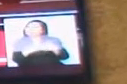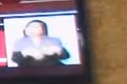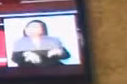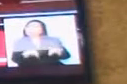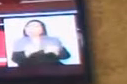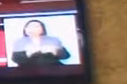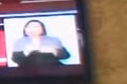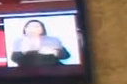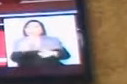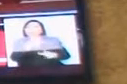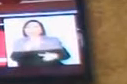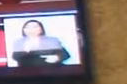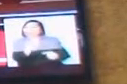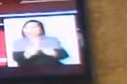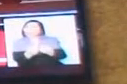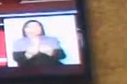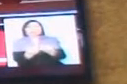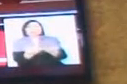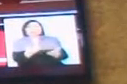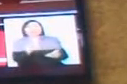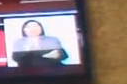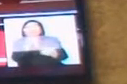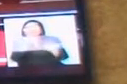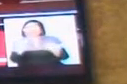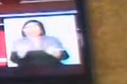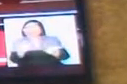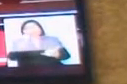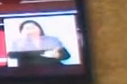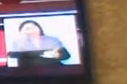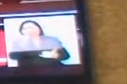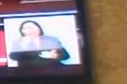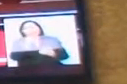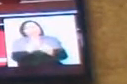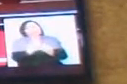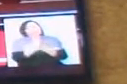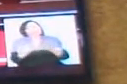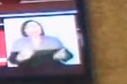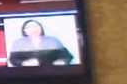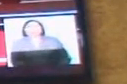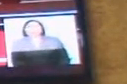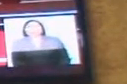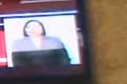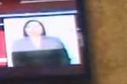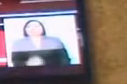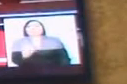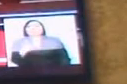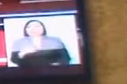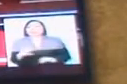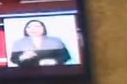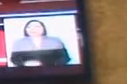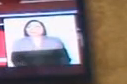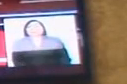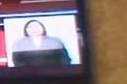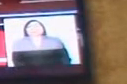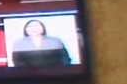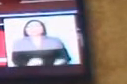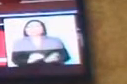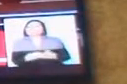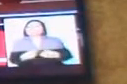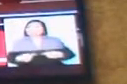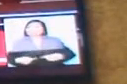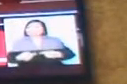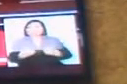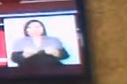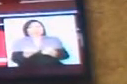gestión. Hay mucho por hacer en nuestro país. Con el fin de hacerlo más